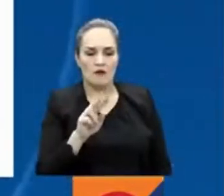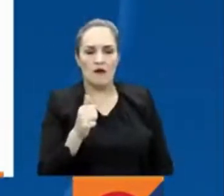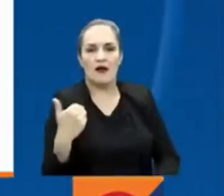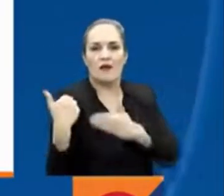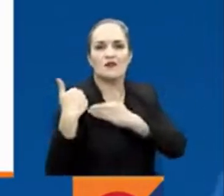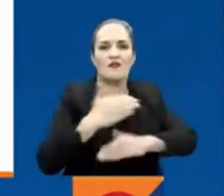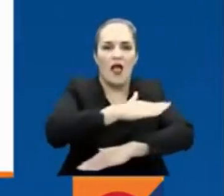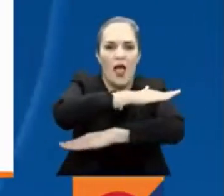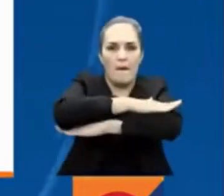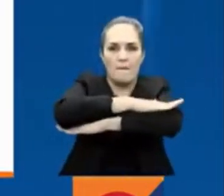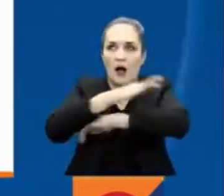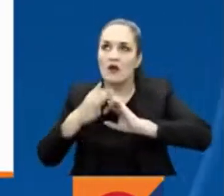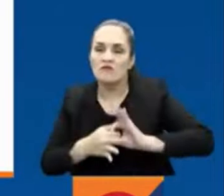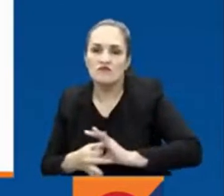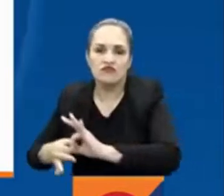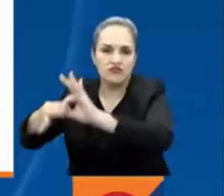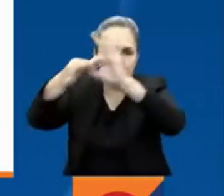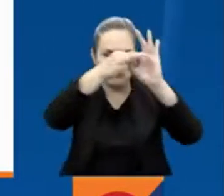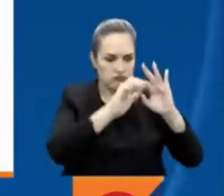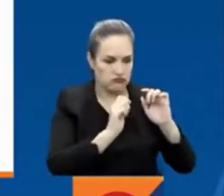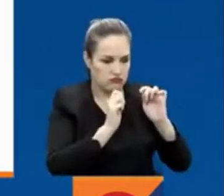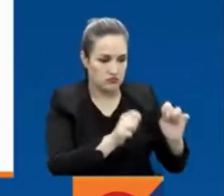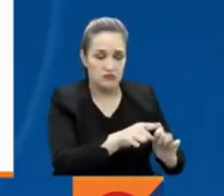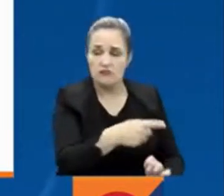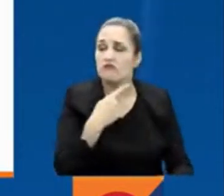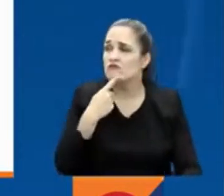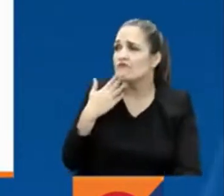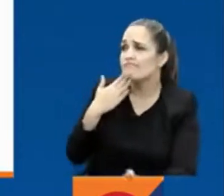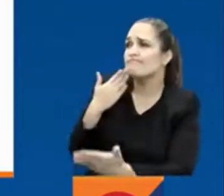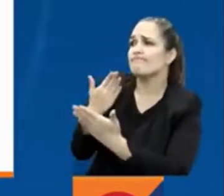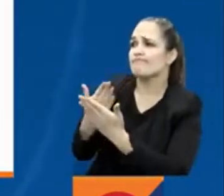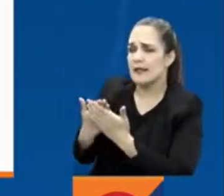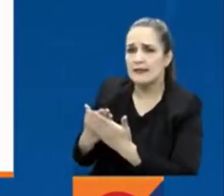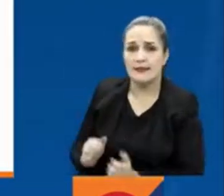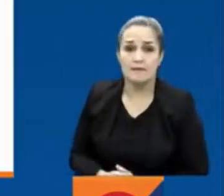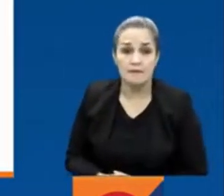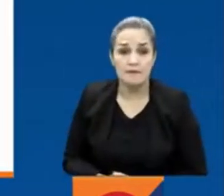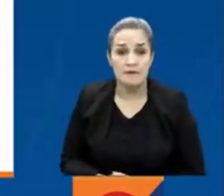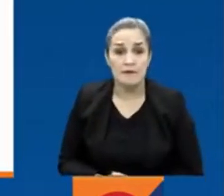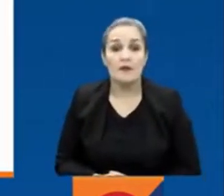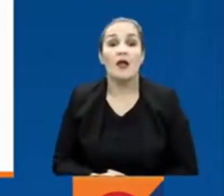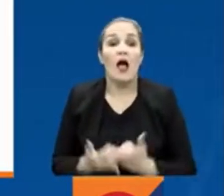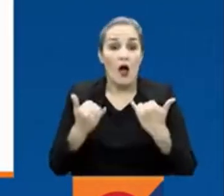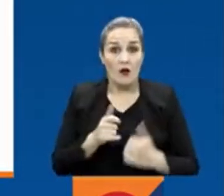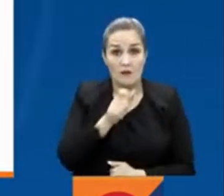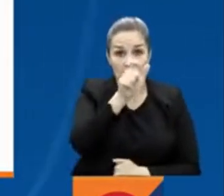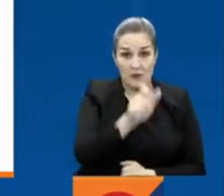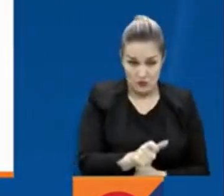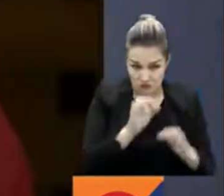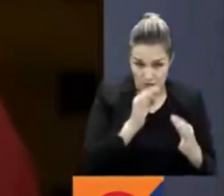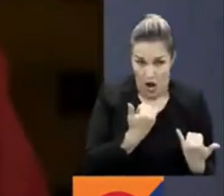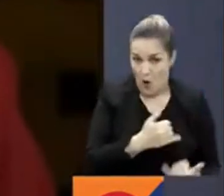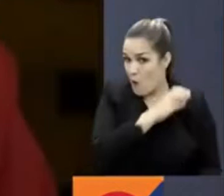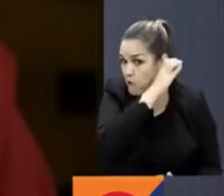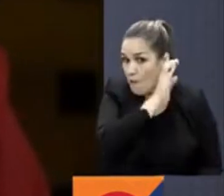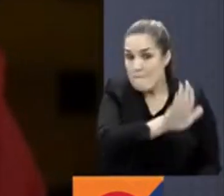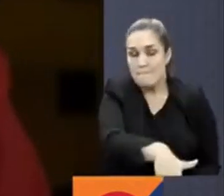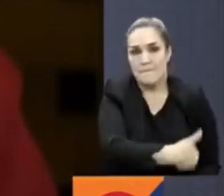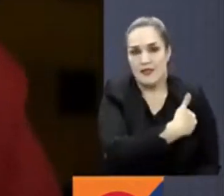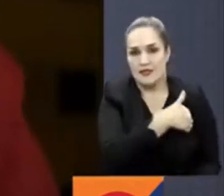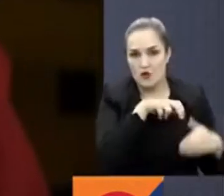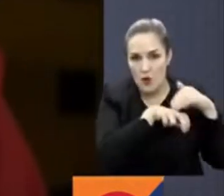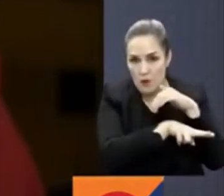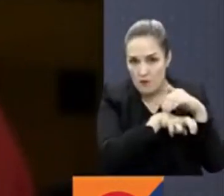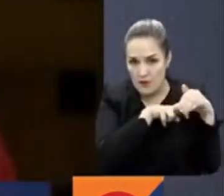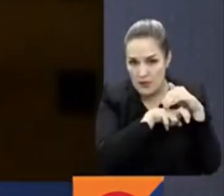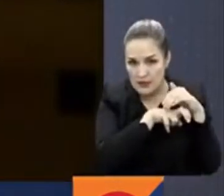A través de su cuenta en Twitter, el exministro de Minas y Energía sostuvo que su trabajo consiste en recuperar, según él, el sitio en